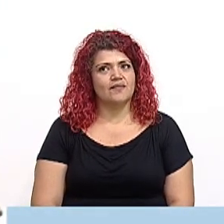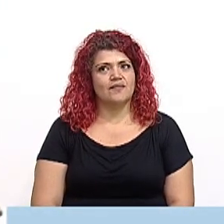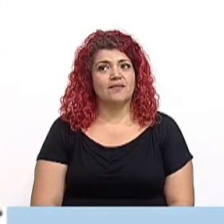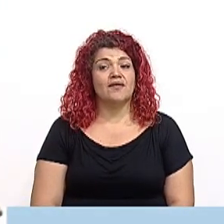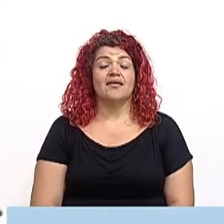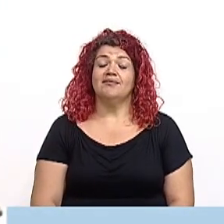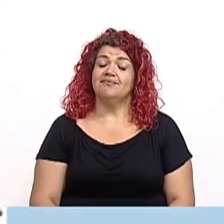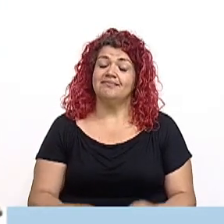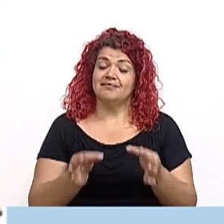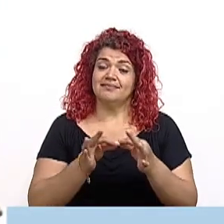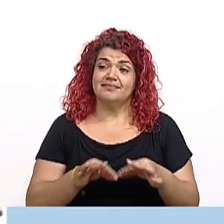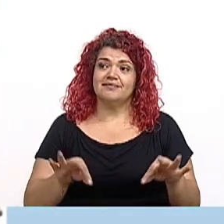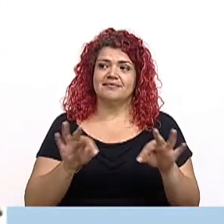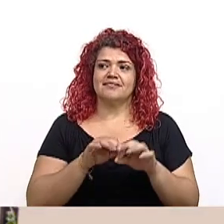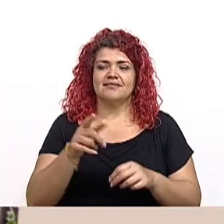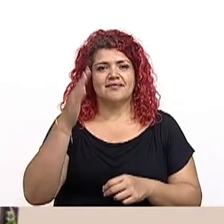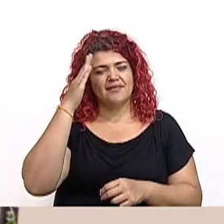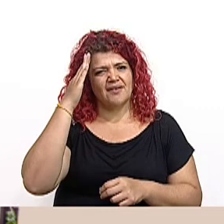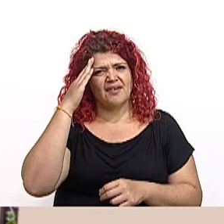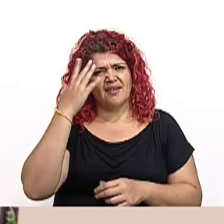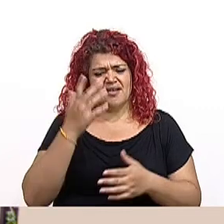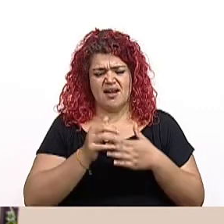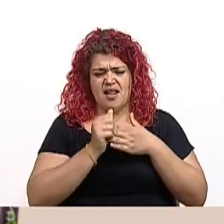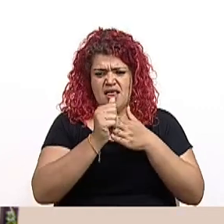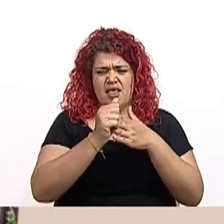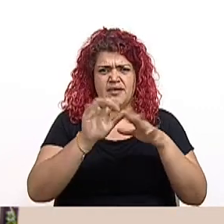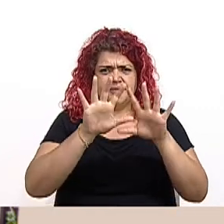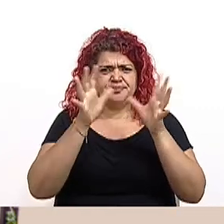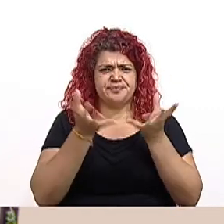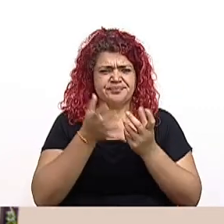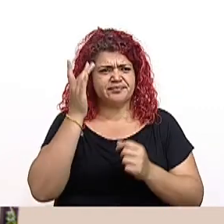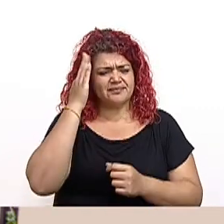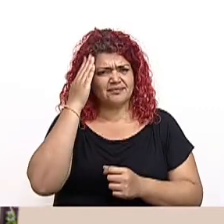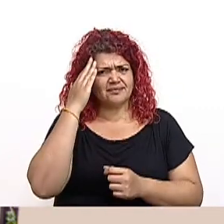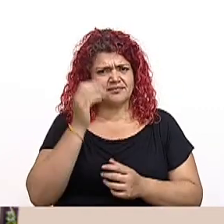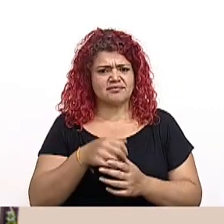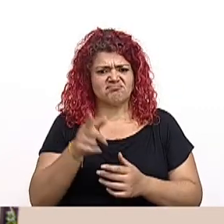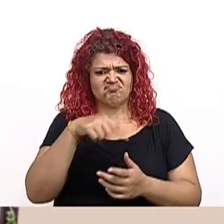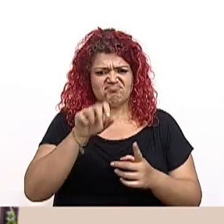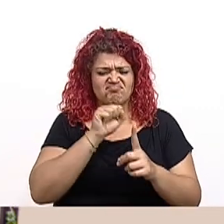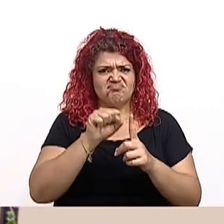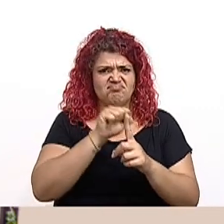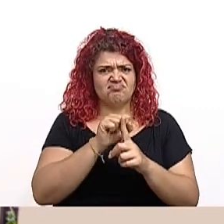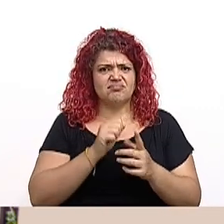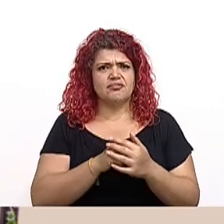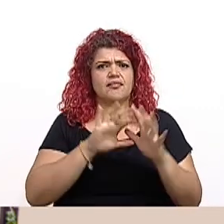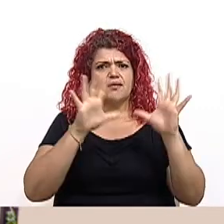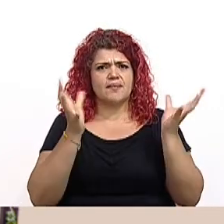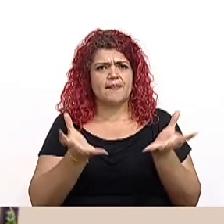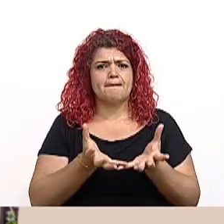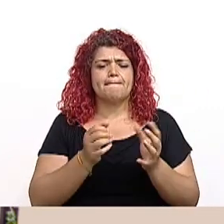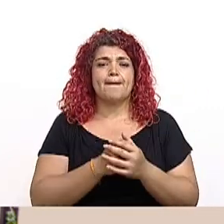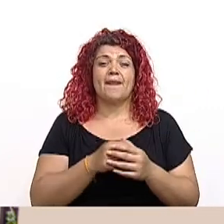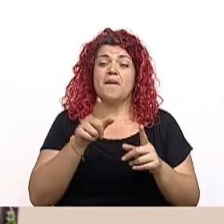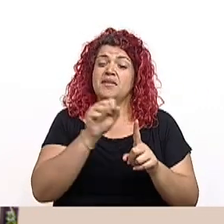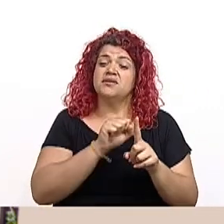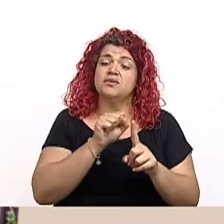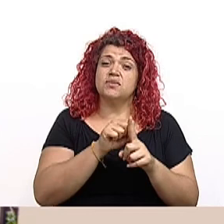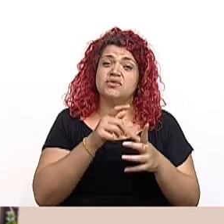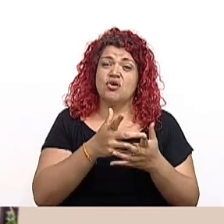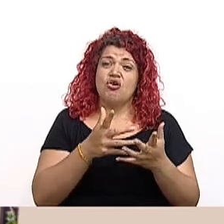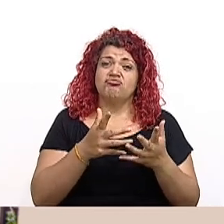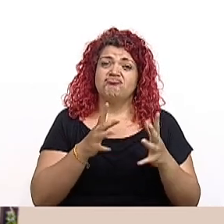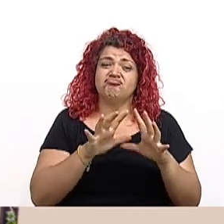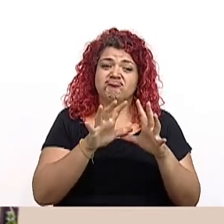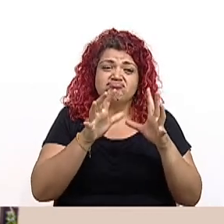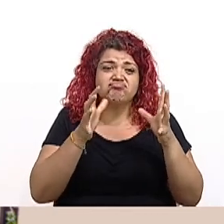Bueno, qué importante saber que existen líderes mundiales realmente preocupados por esta situación mundial, por esta situación planetaria,